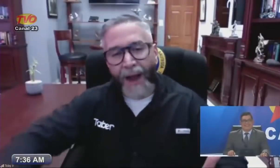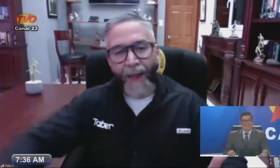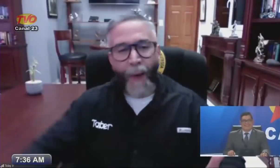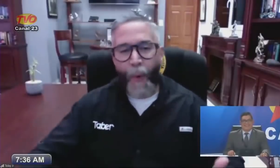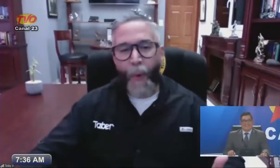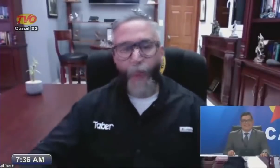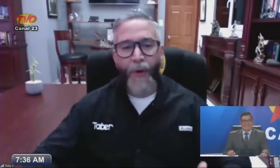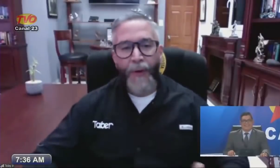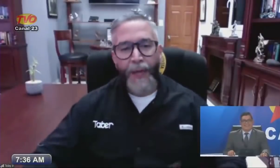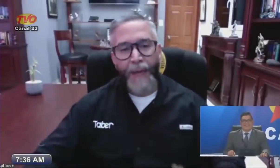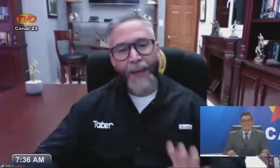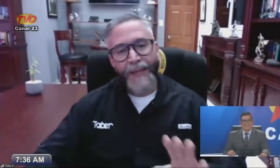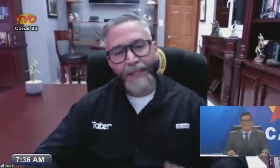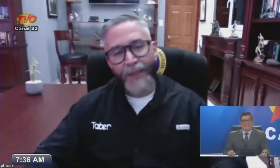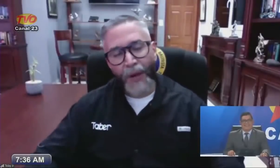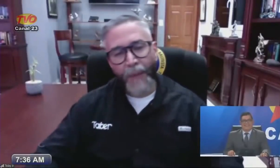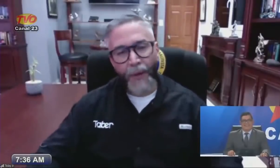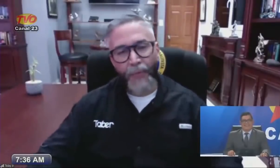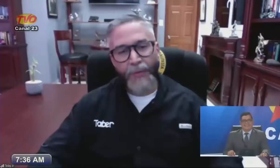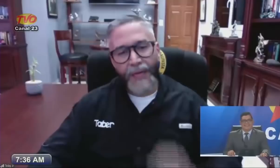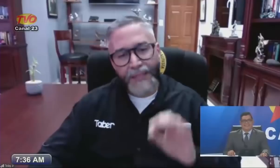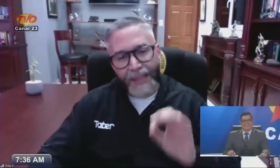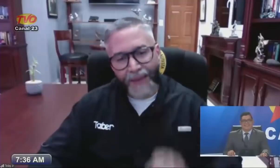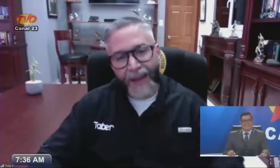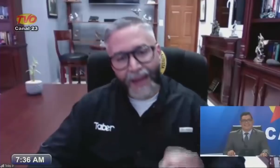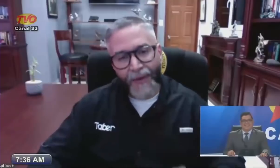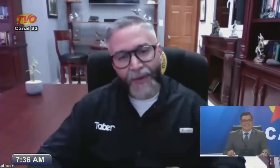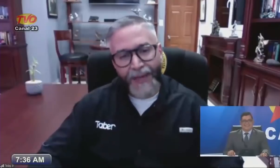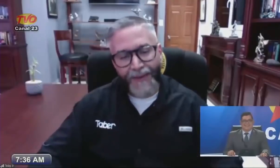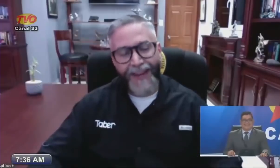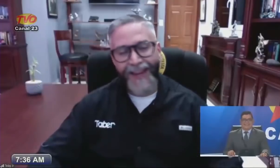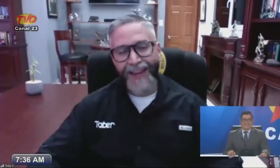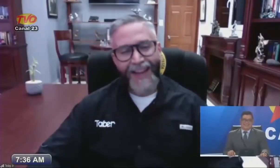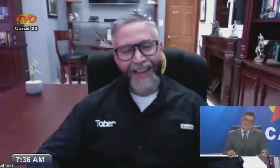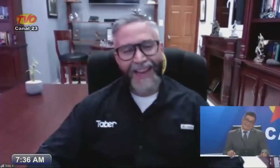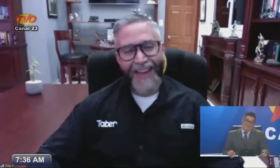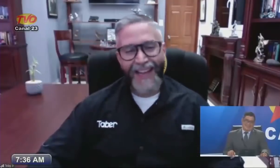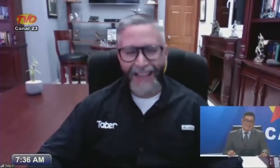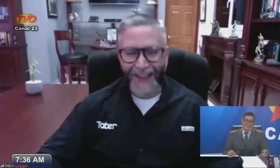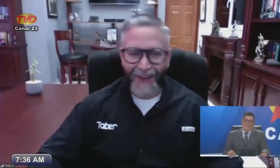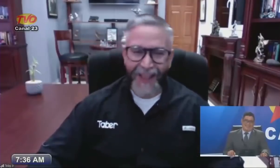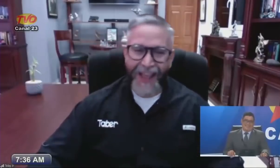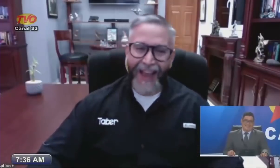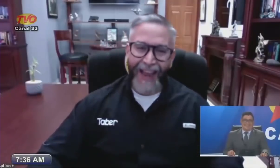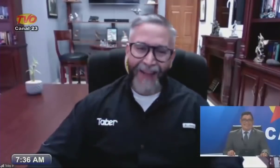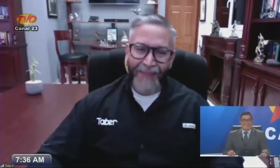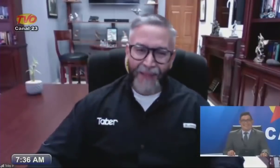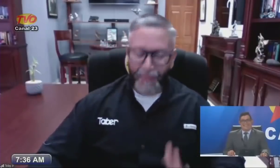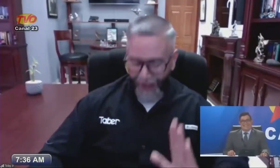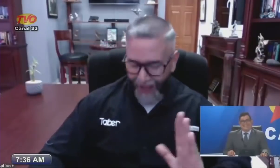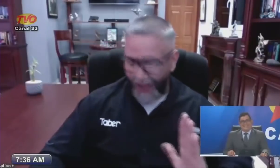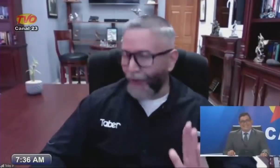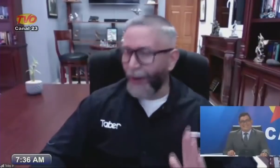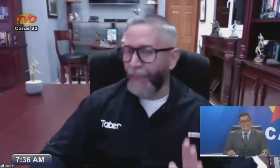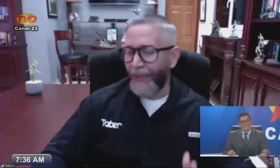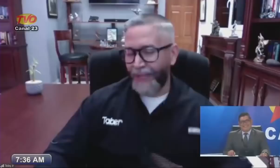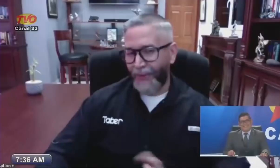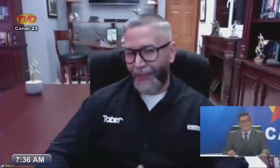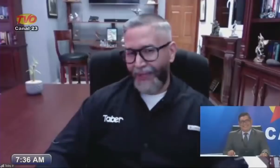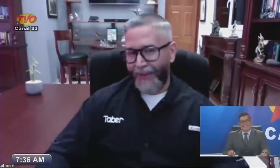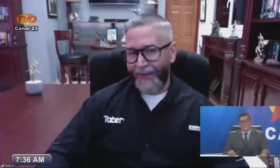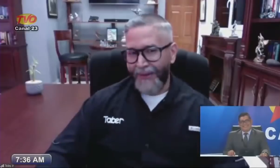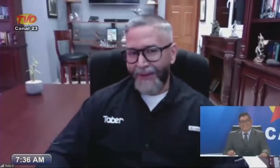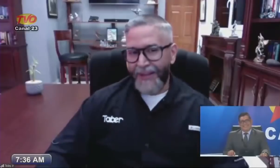champagne a cada uno y me hace el señor la pregunta que si sabía que veloz y simétrico algo